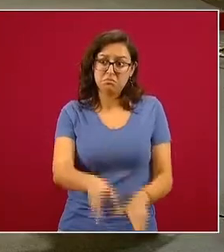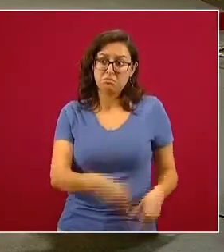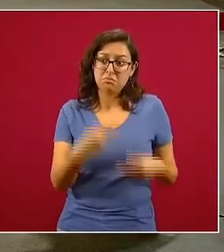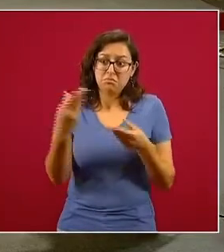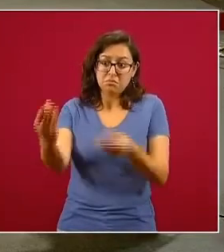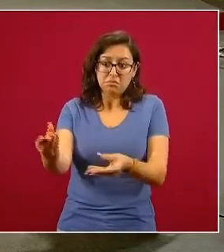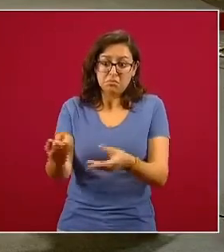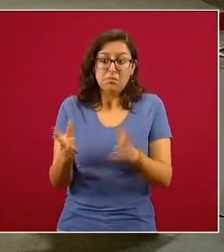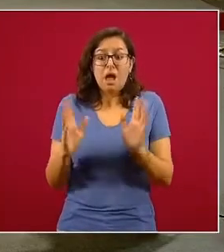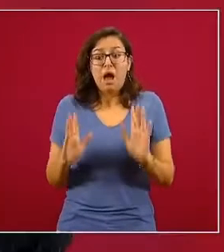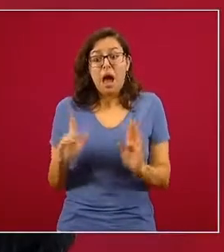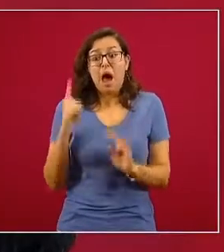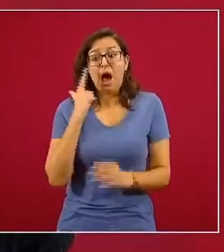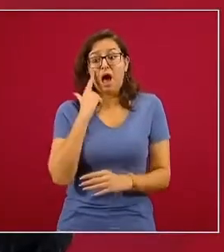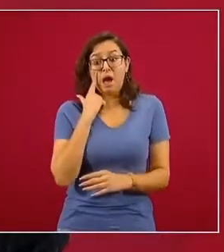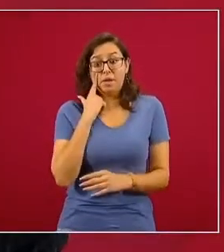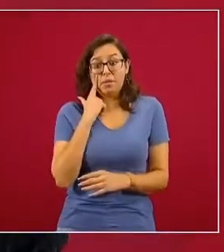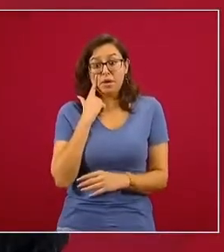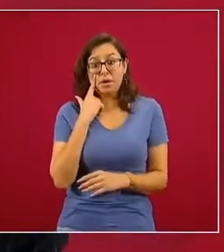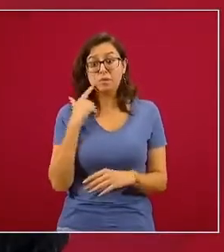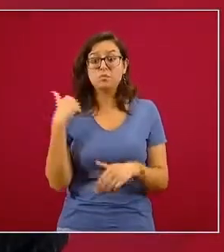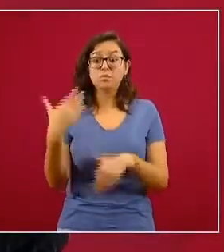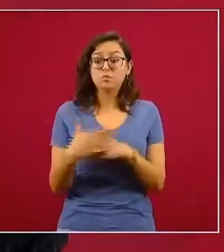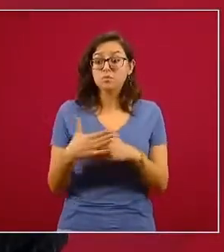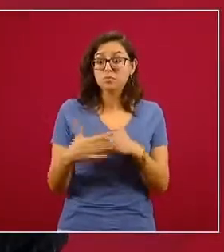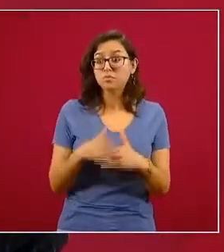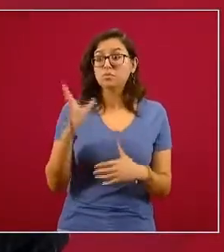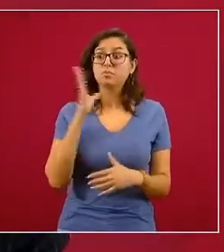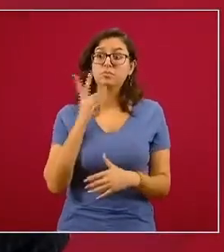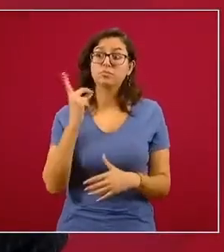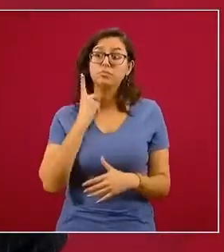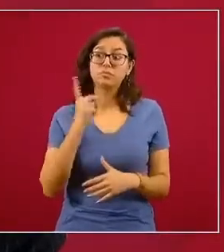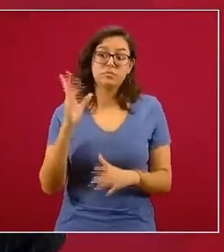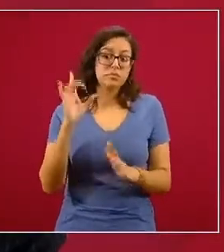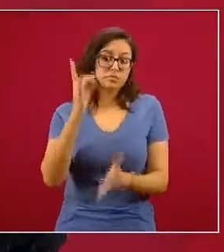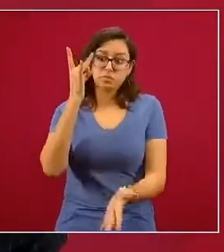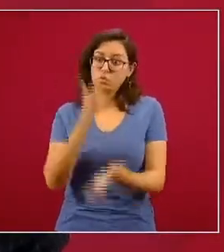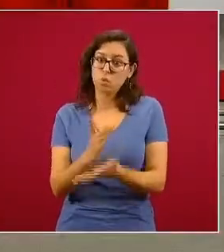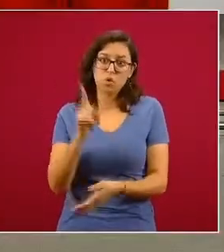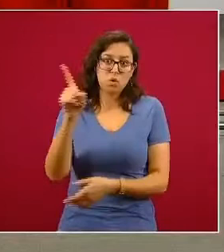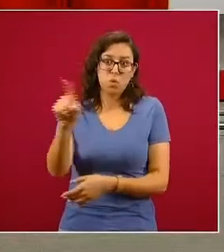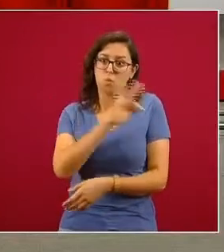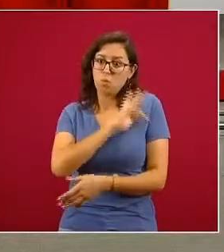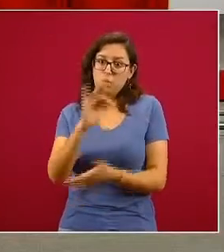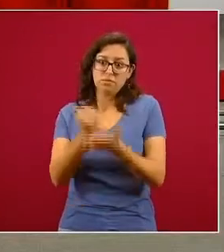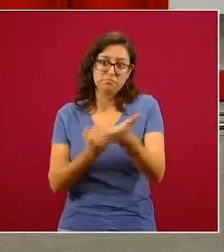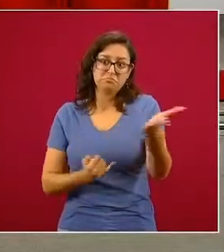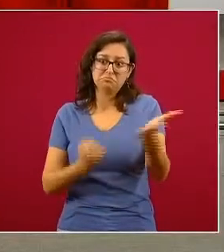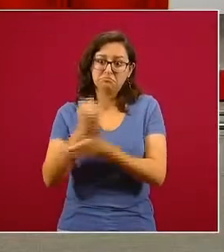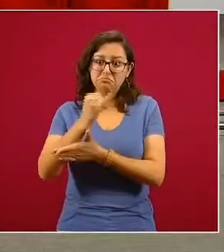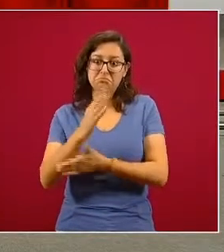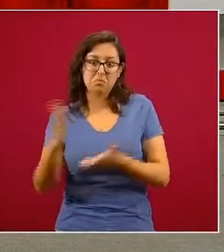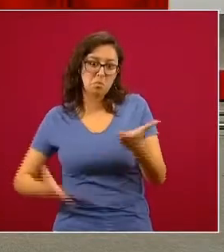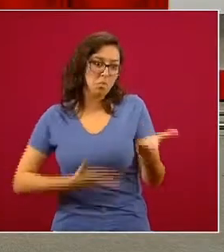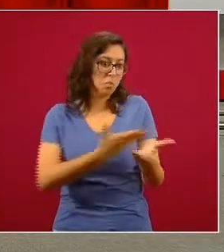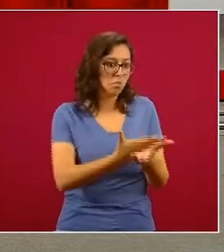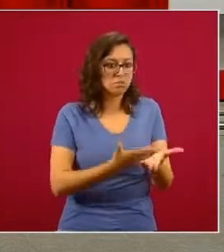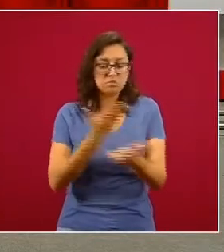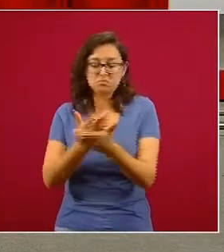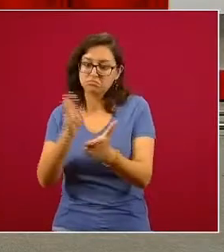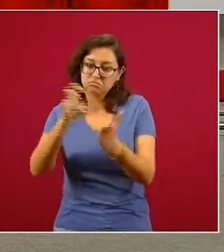deliberación soberana que tendrá la Cámara de Diputados, quien tiene la facultad de hacer contrapropuestas